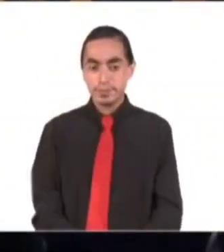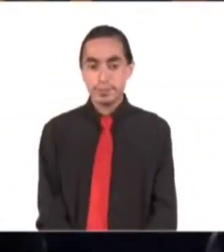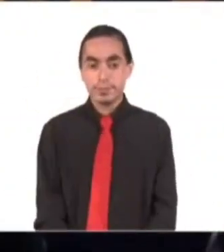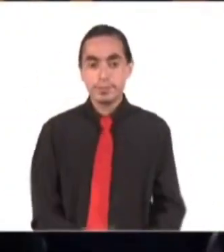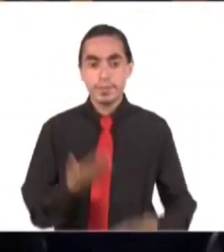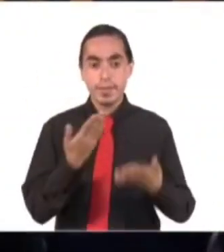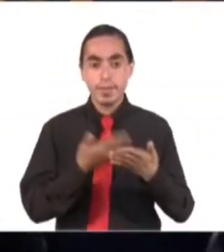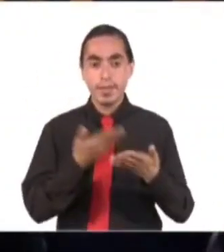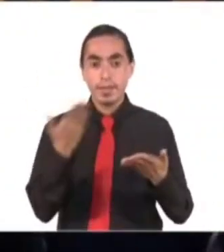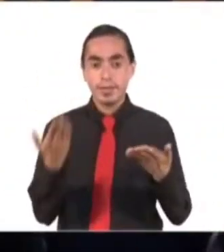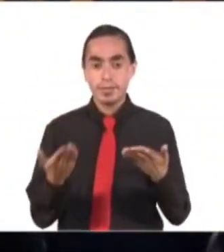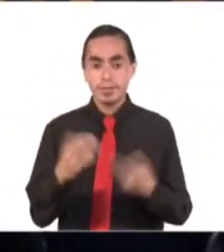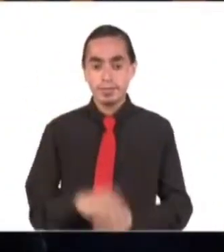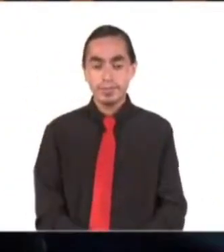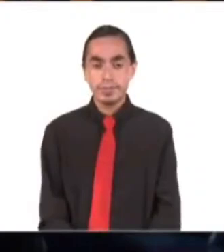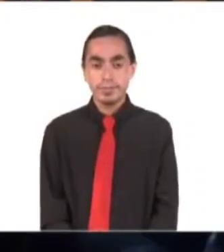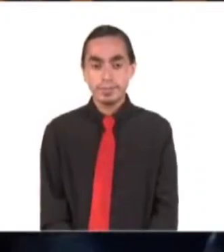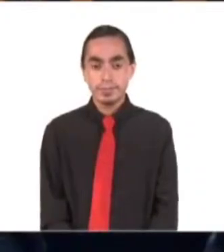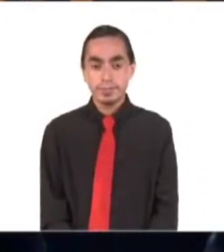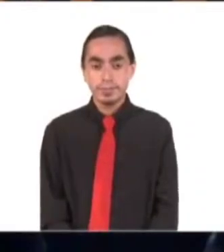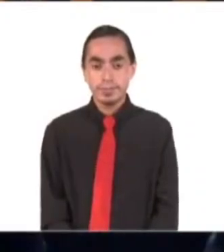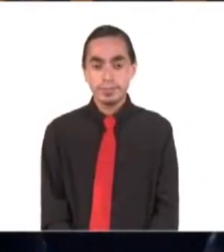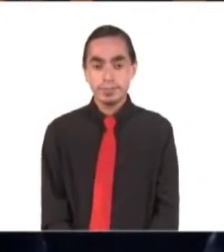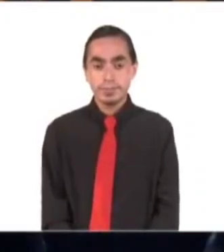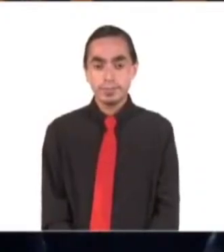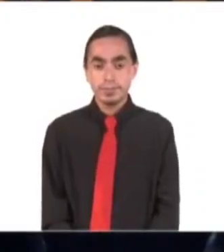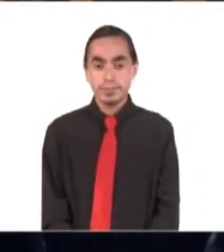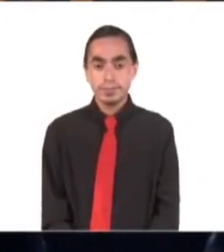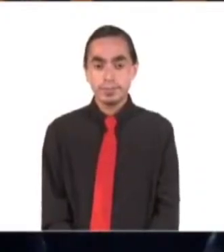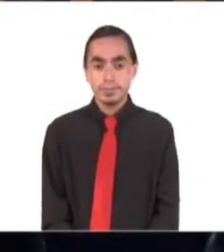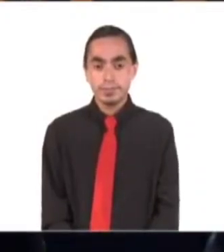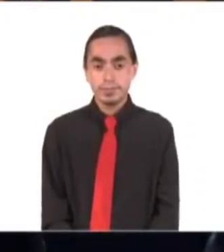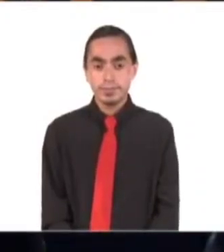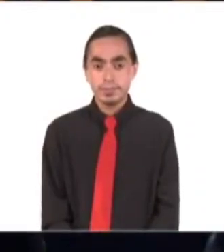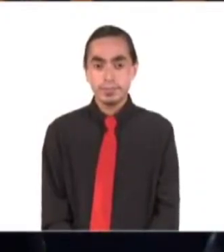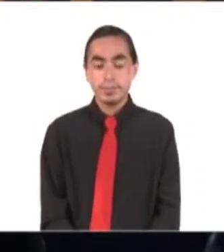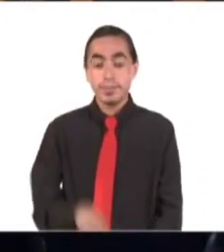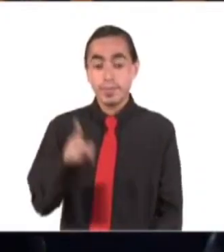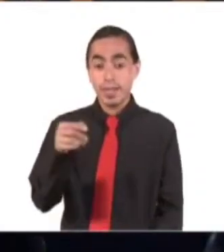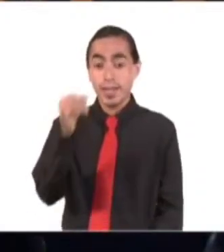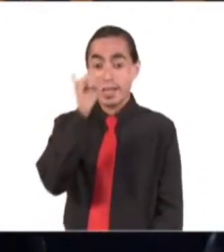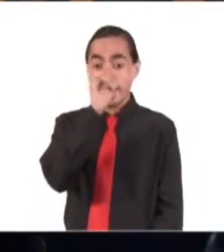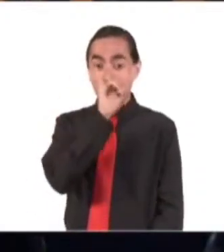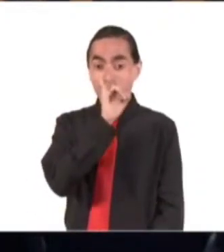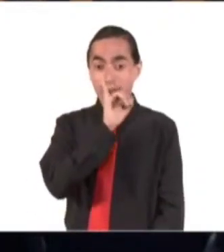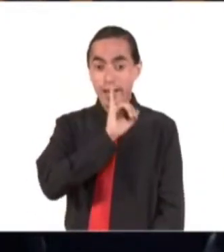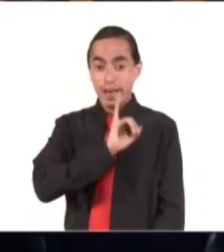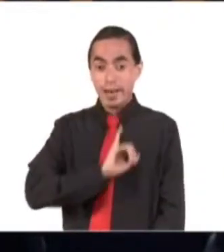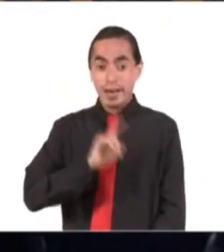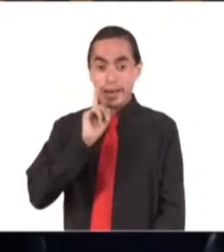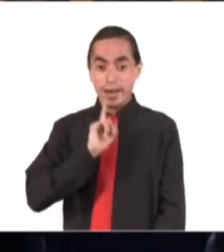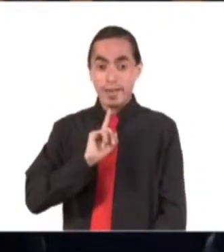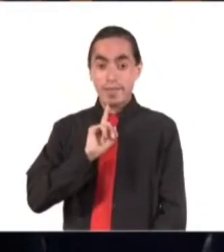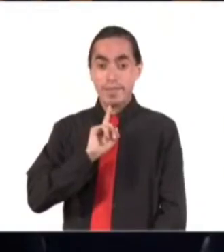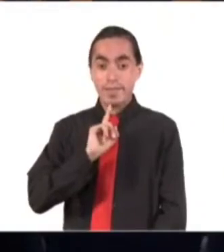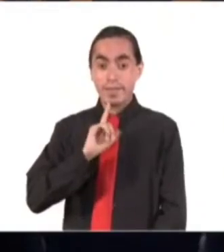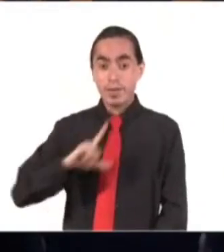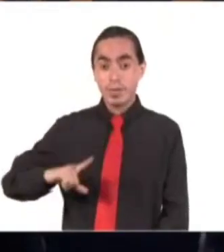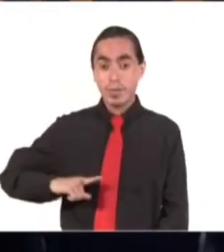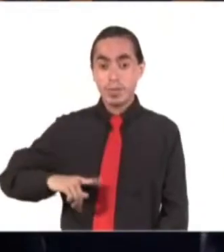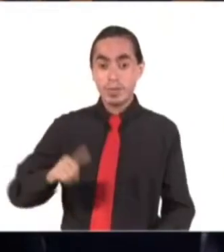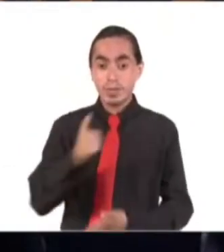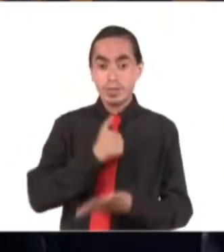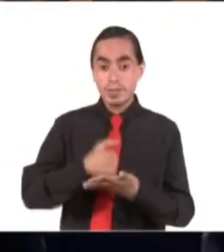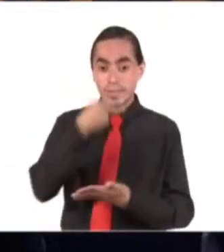A continuación, escuchemos el mensaje que nos dirige la jefa de gobierno de la Ciudad de México,